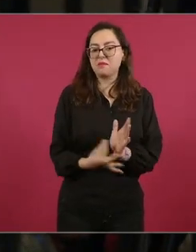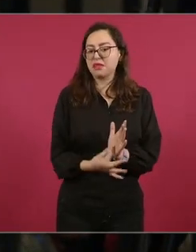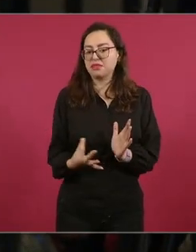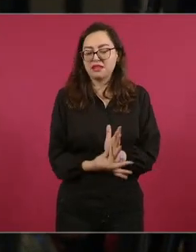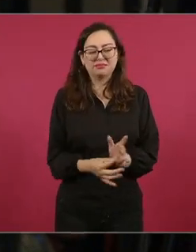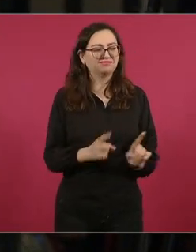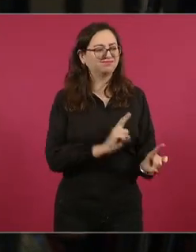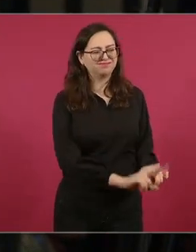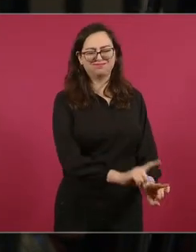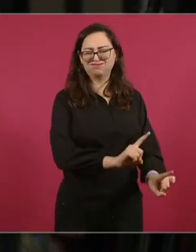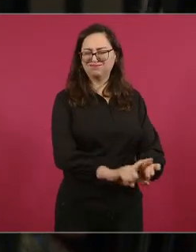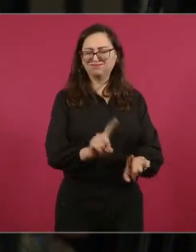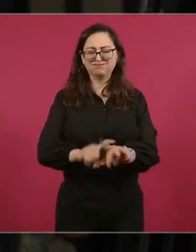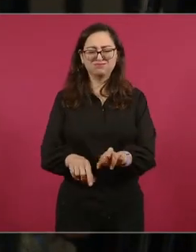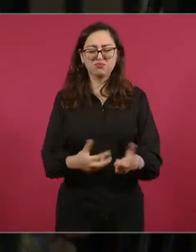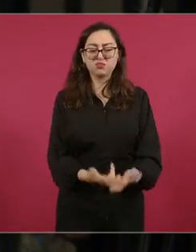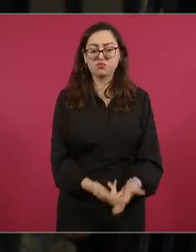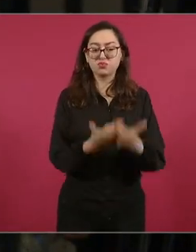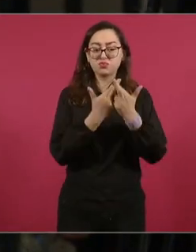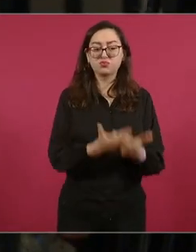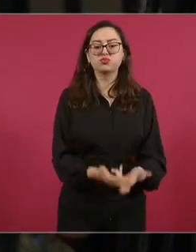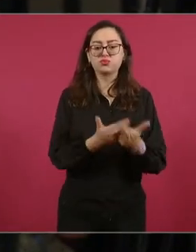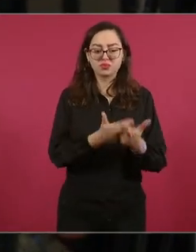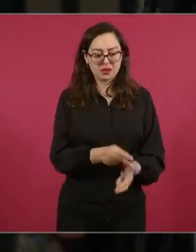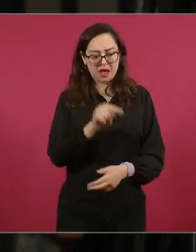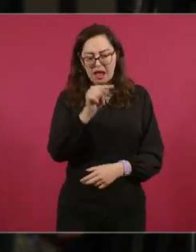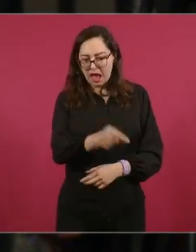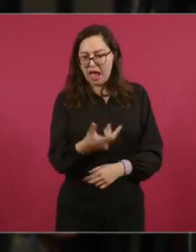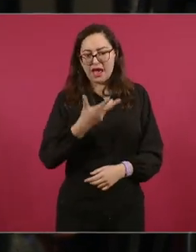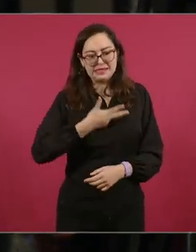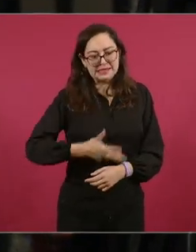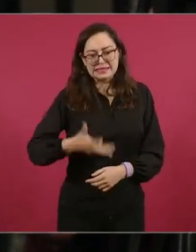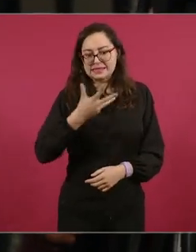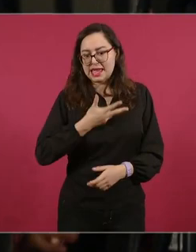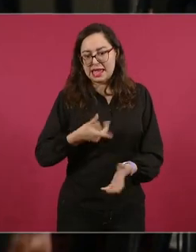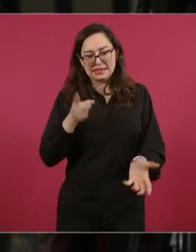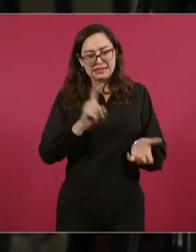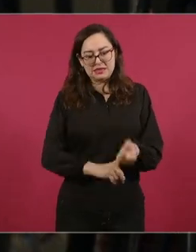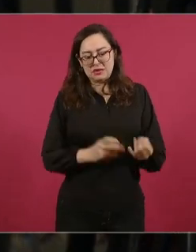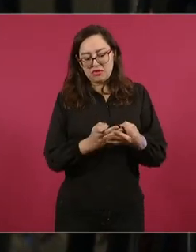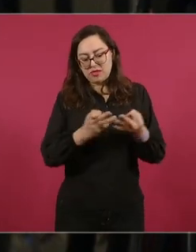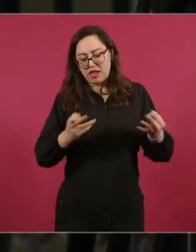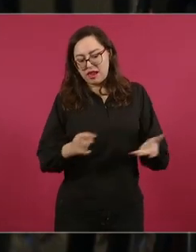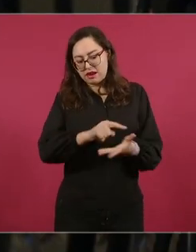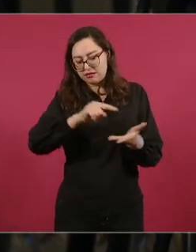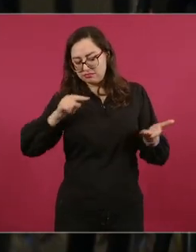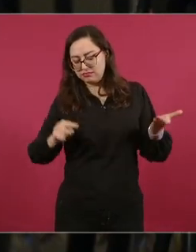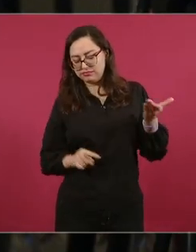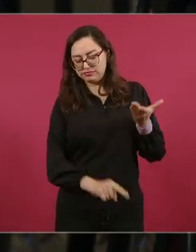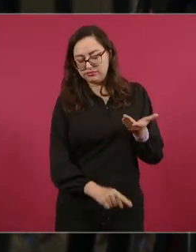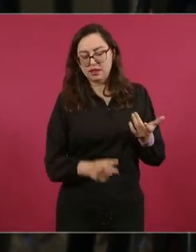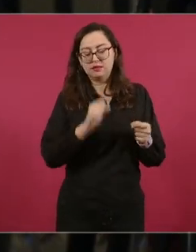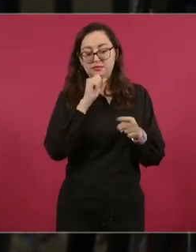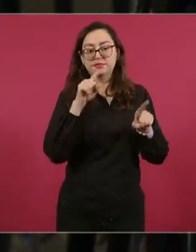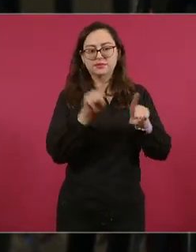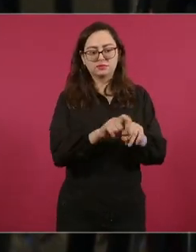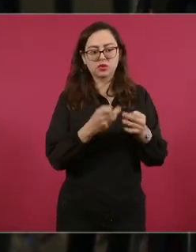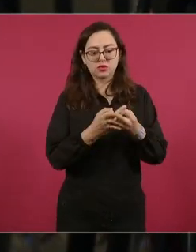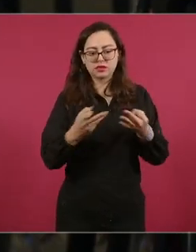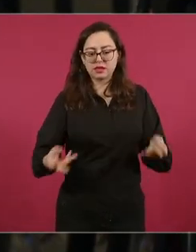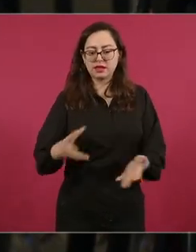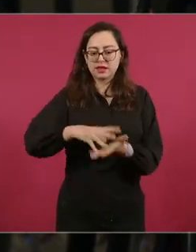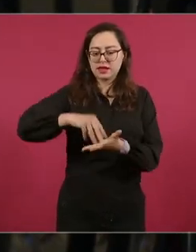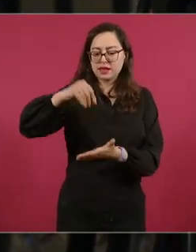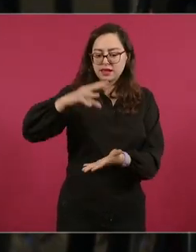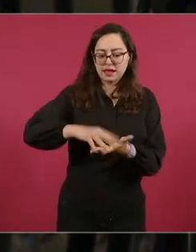minerales, ¿no? Que lo que se ocupa en el futuro, ahí lo vamos a tener, porque somos ricos en tierras raras y otro tipo de minerales. Por ejemplo,